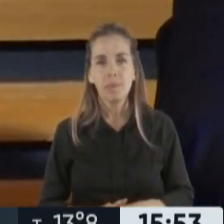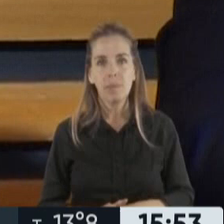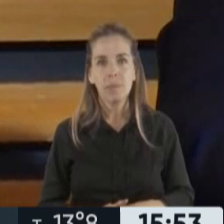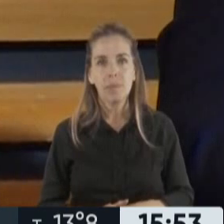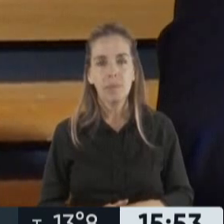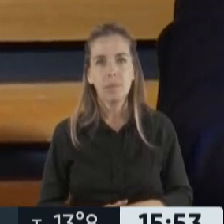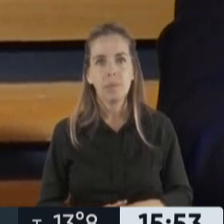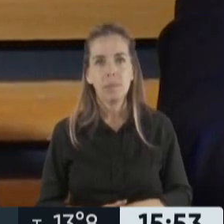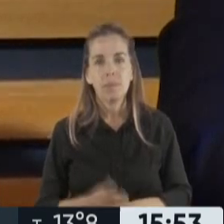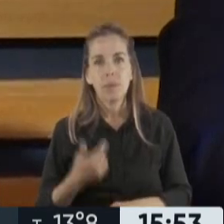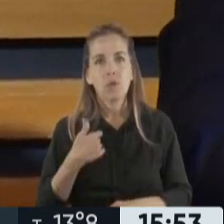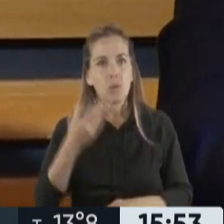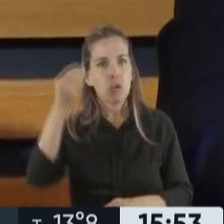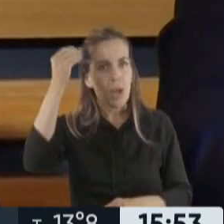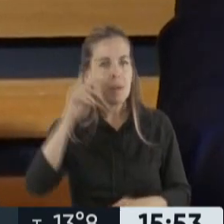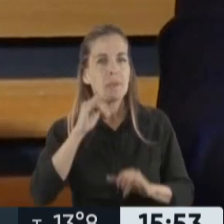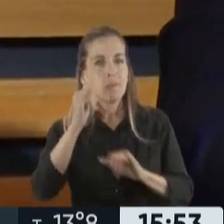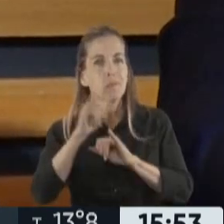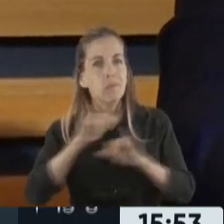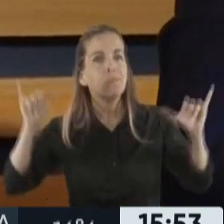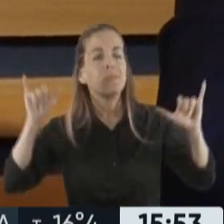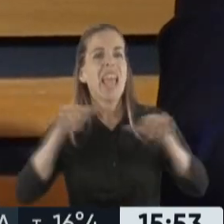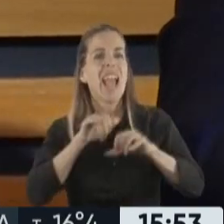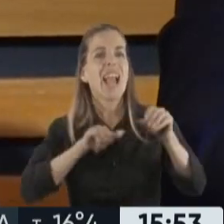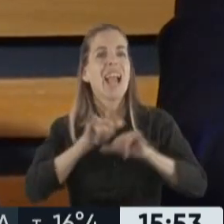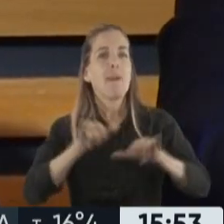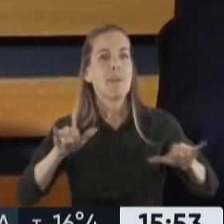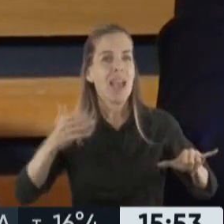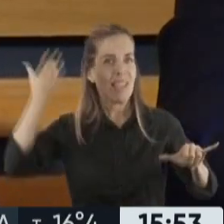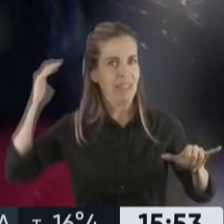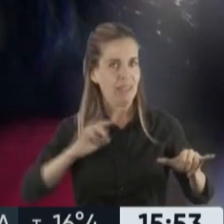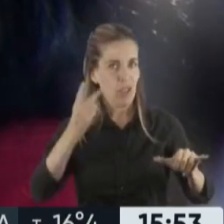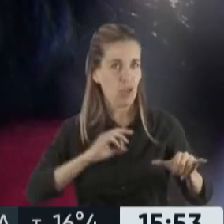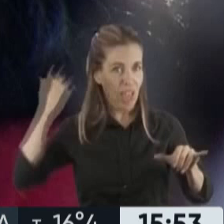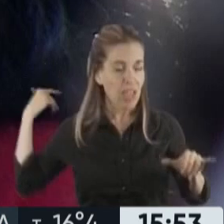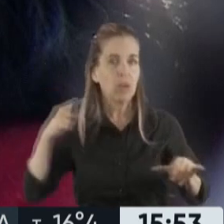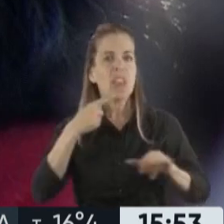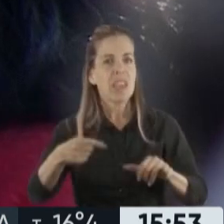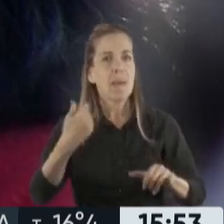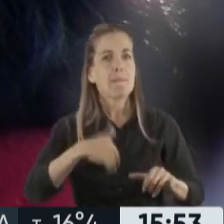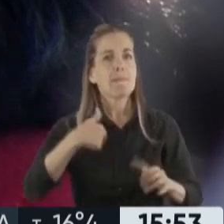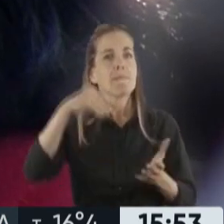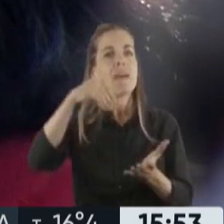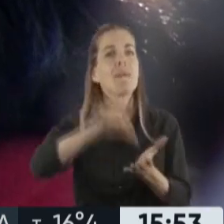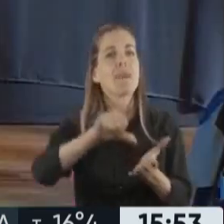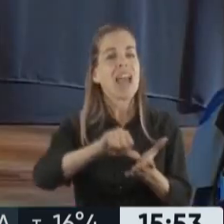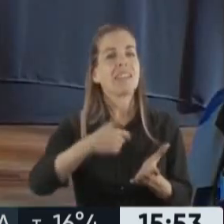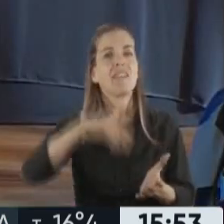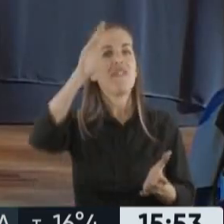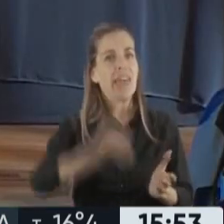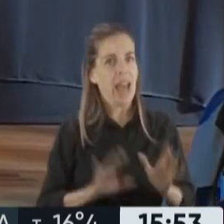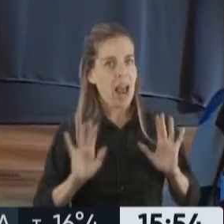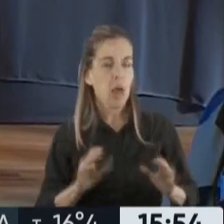Dije en la campaña una y mil veces que el país va a ser un país federal. El día en que el que